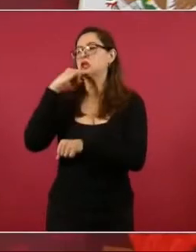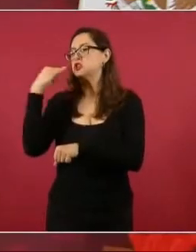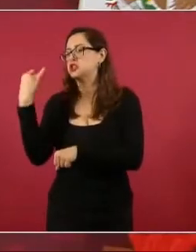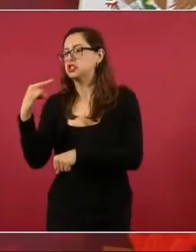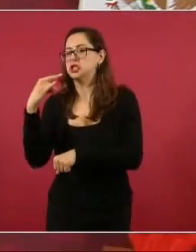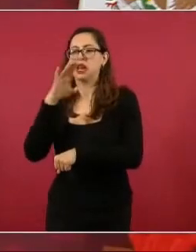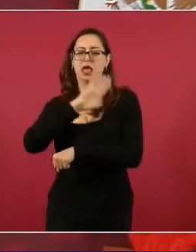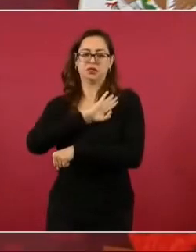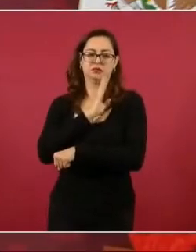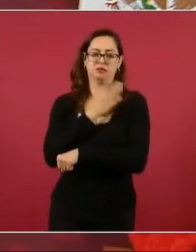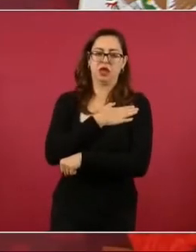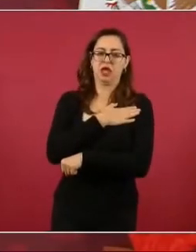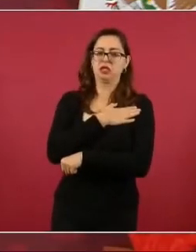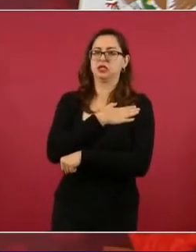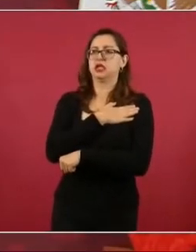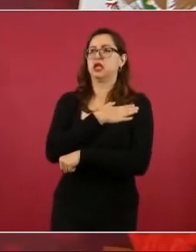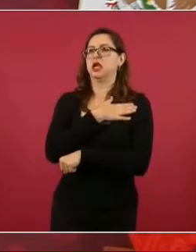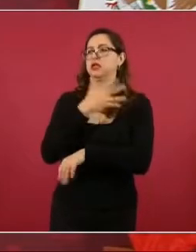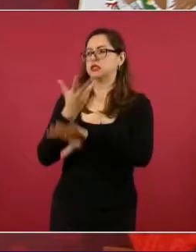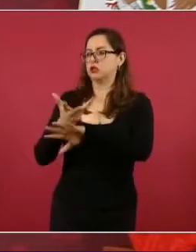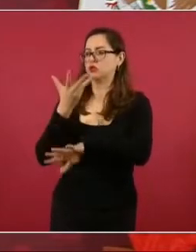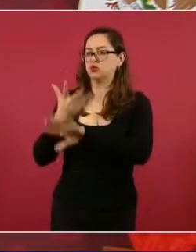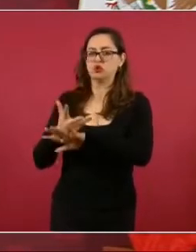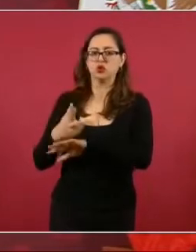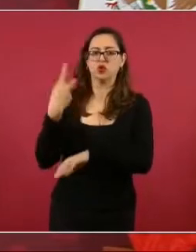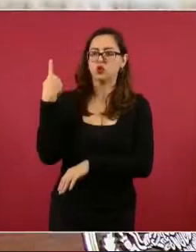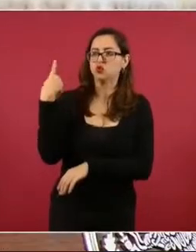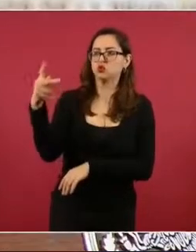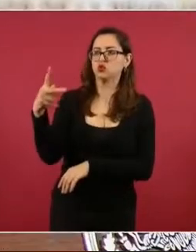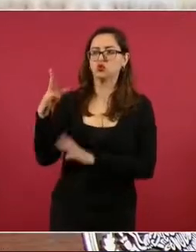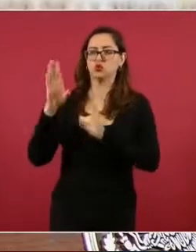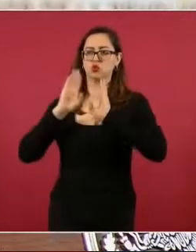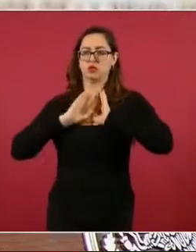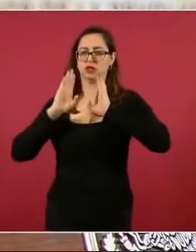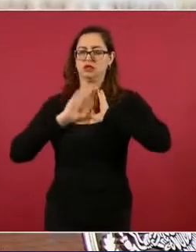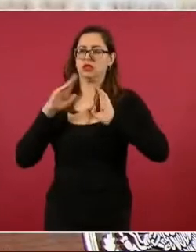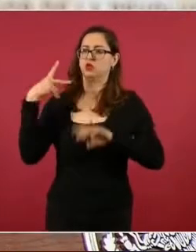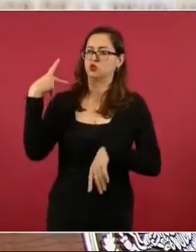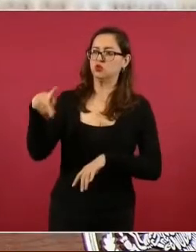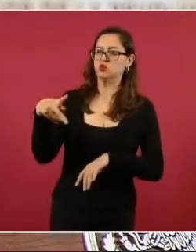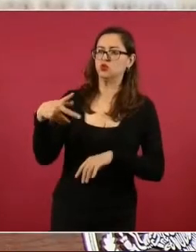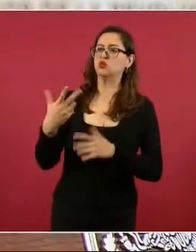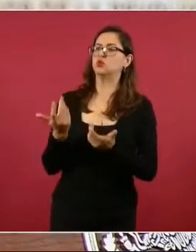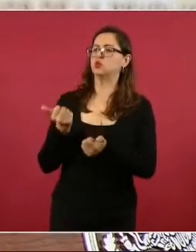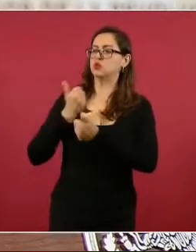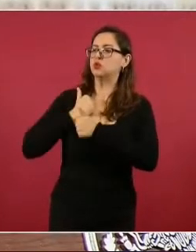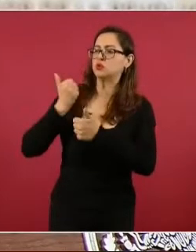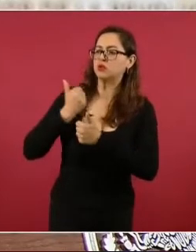España o el ejército de Estados Unidos que el ejército de México.